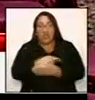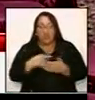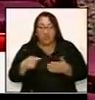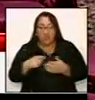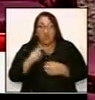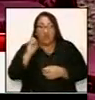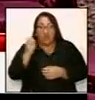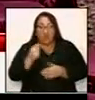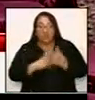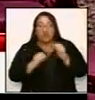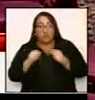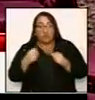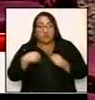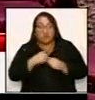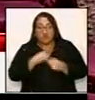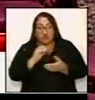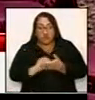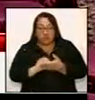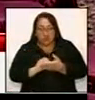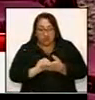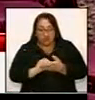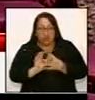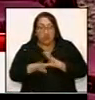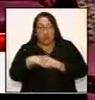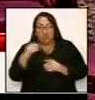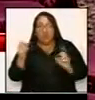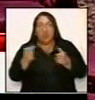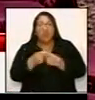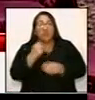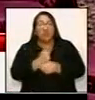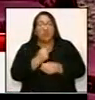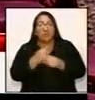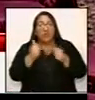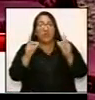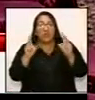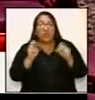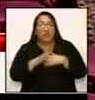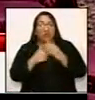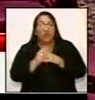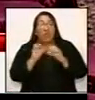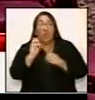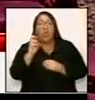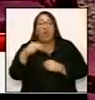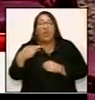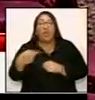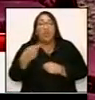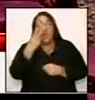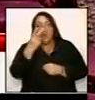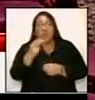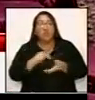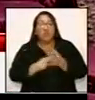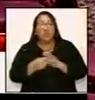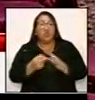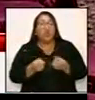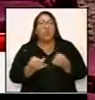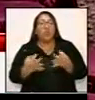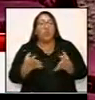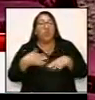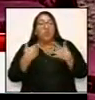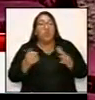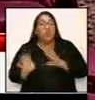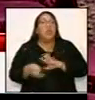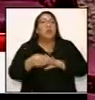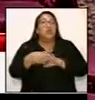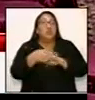Yo creo que si, digamos, fuera de la comisión, trabajamos bien este tema de las ONGs y vemos cuántos podemos